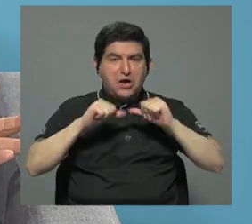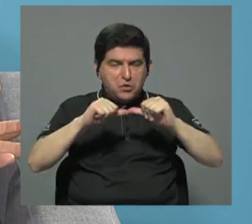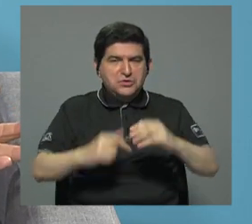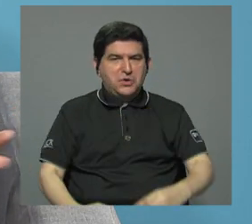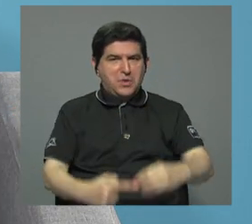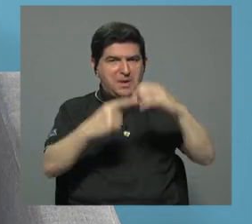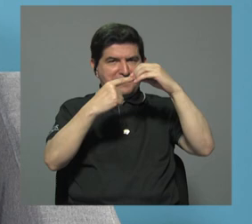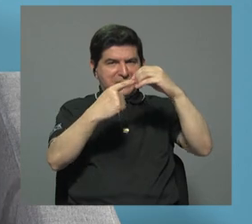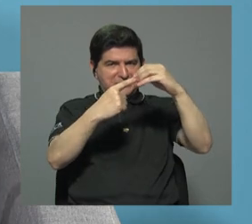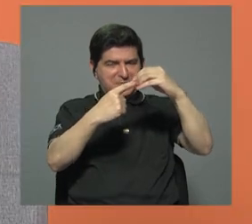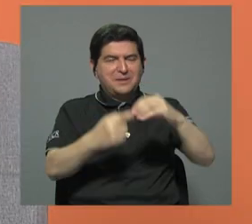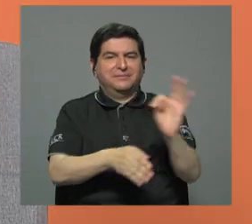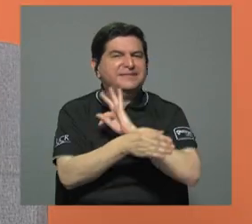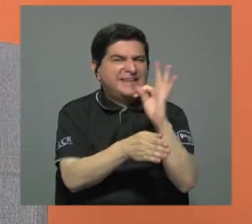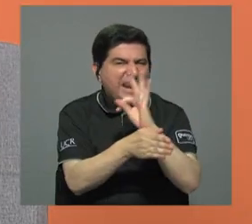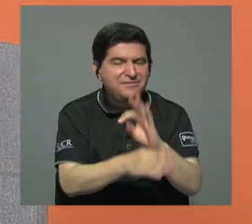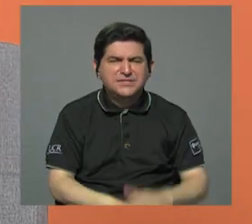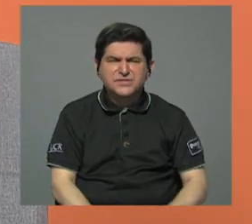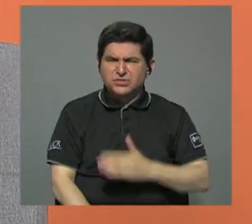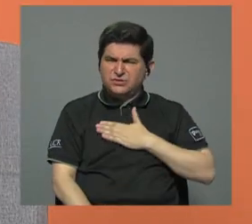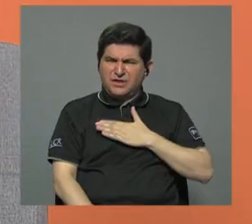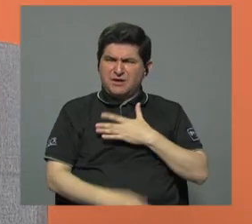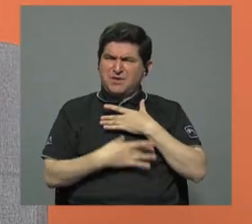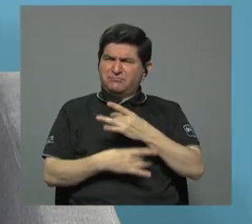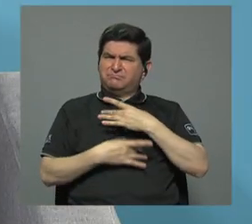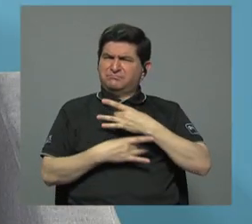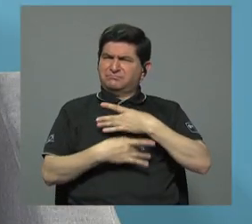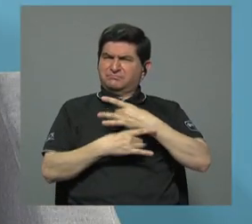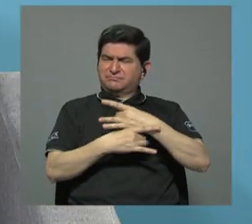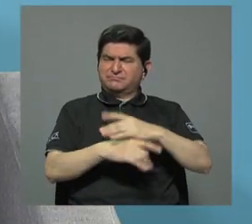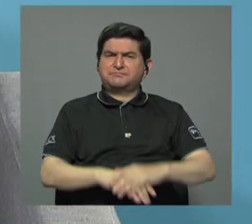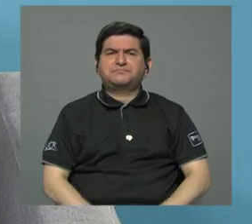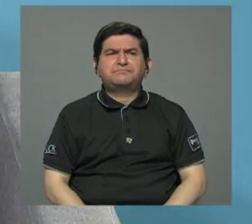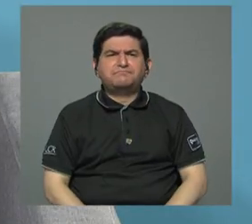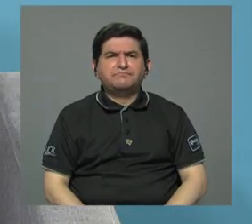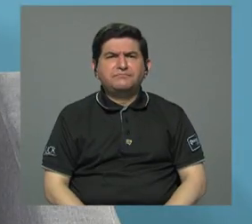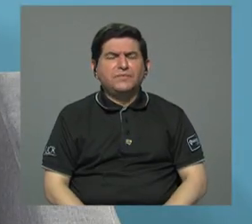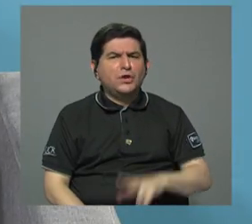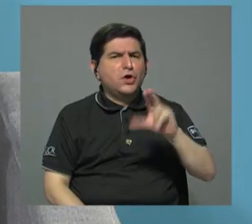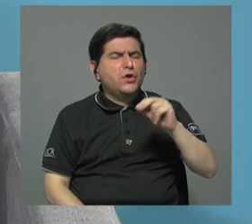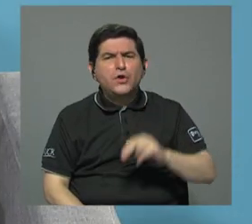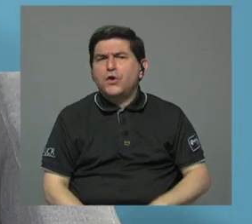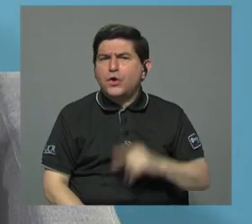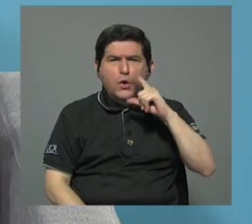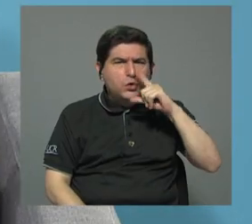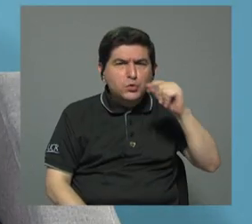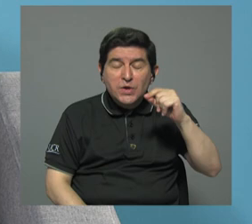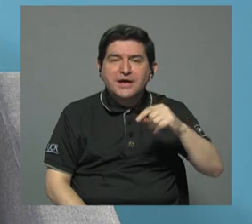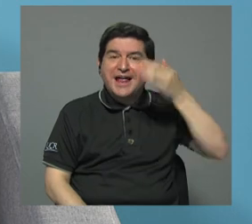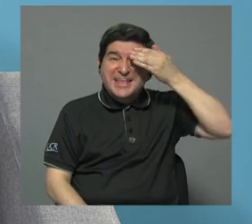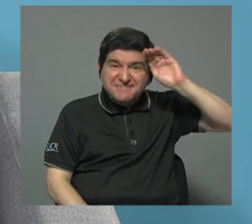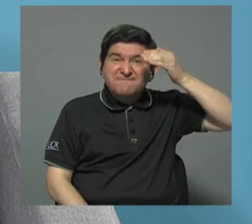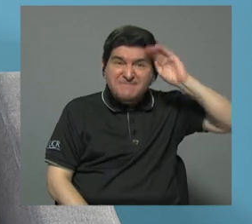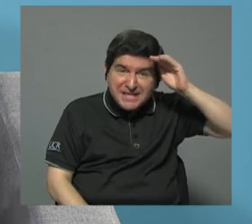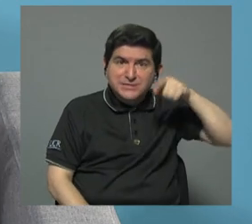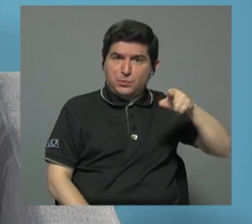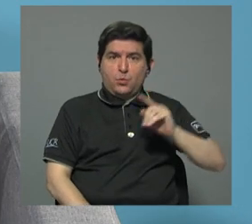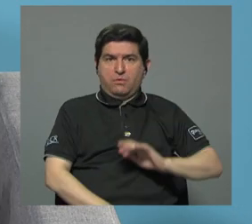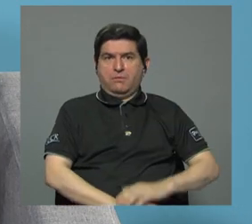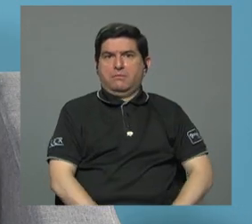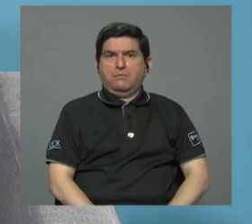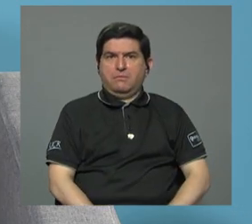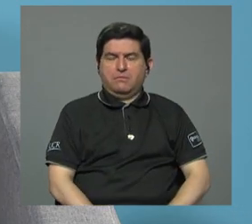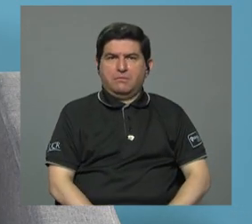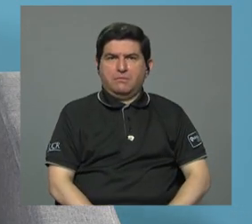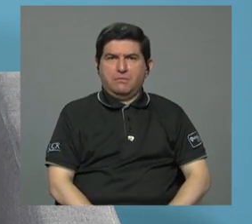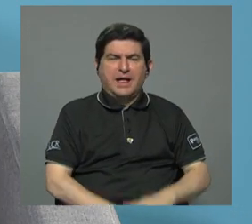la televisión. Efectivamente. Y a mí me llamó muchísimo la atención que no sea Twitter, sino que sea Facebook. O sea, tele